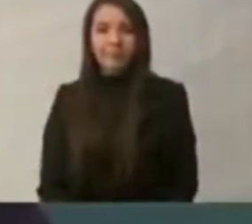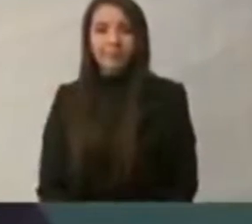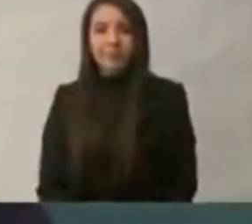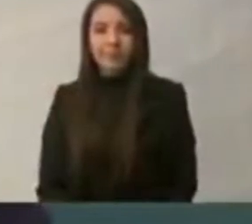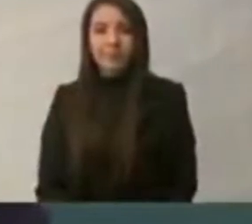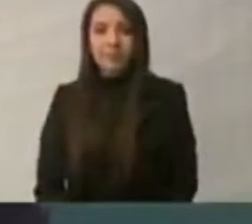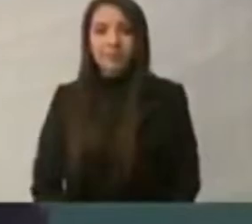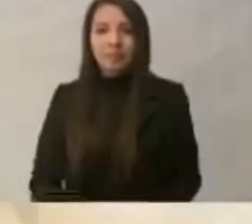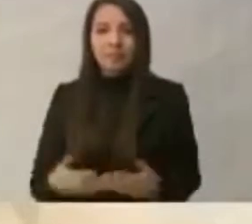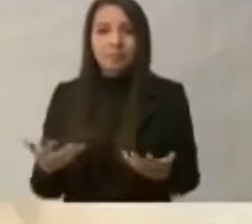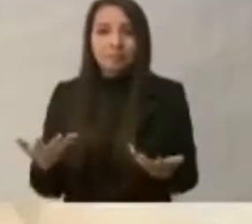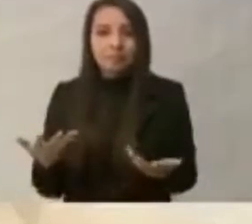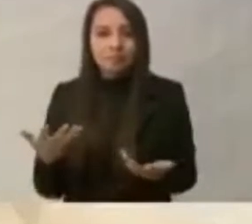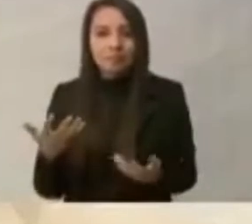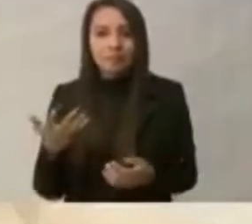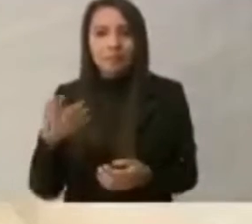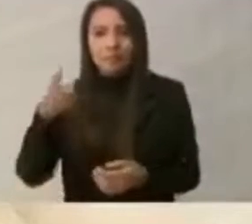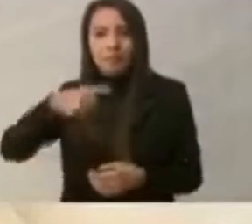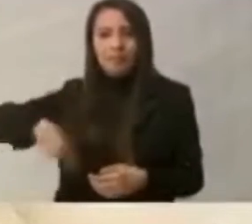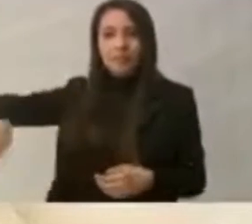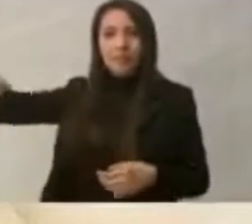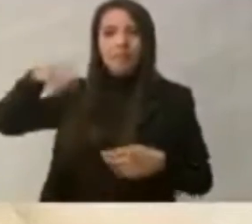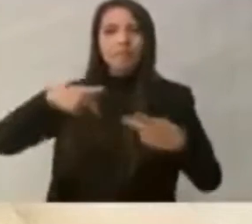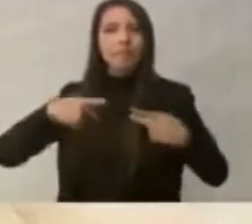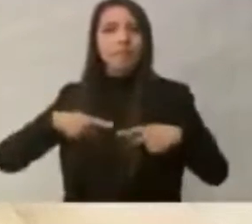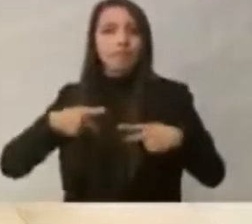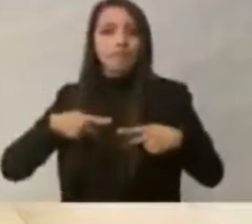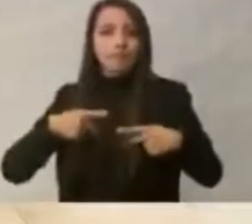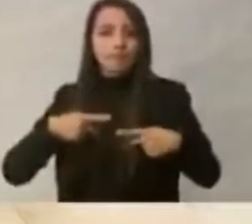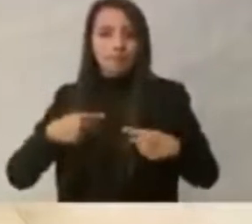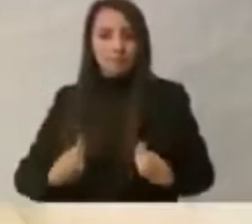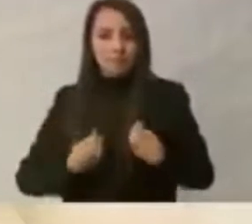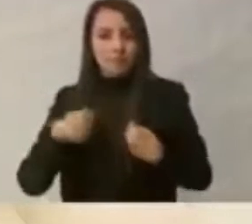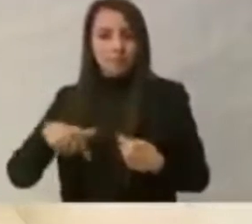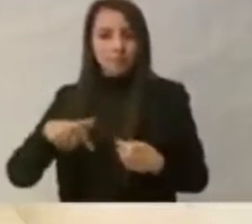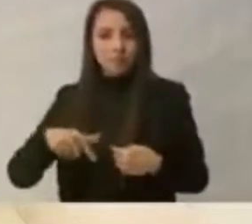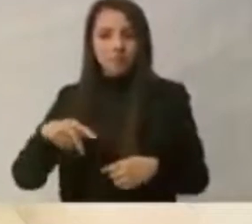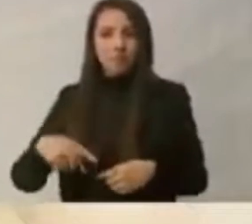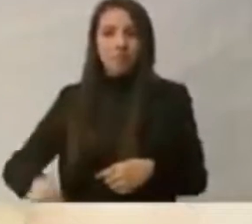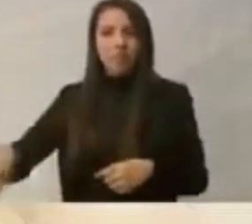por voluntad de los ciudadanos se decidió